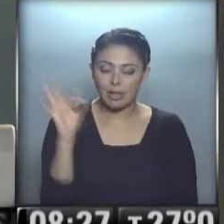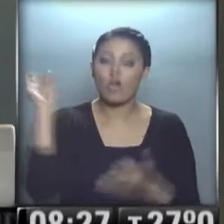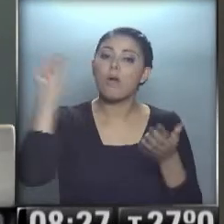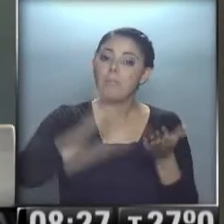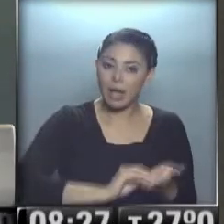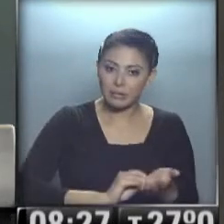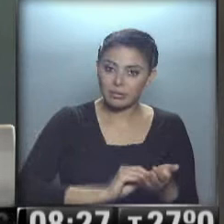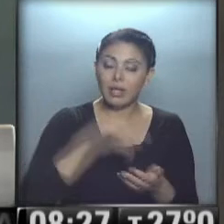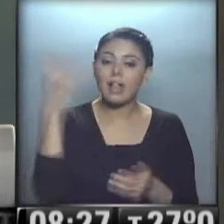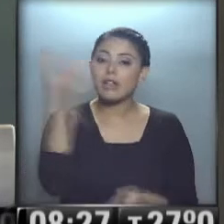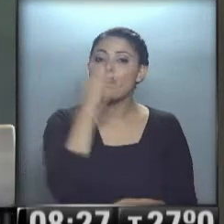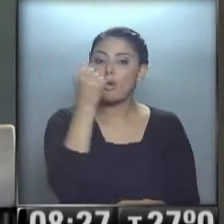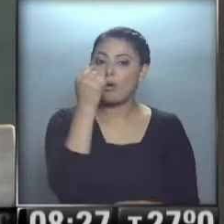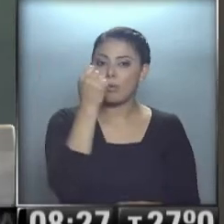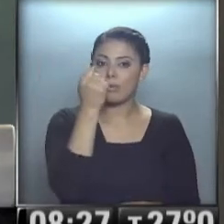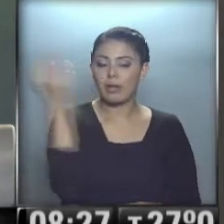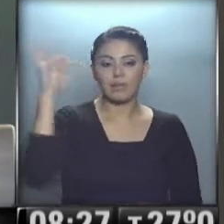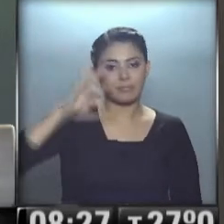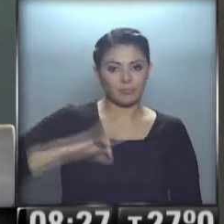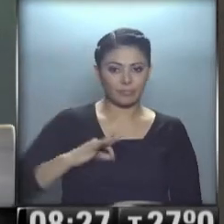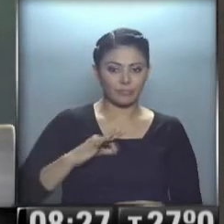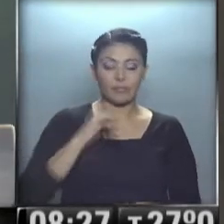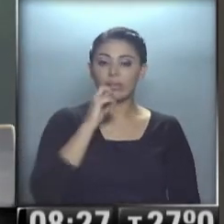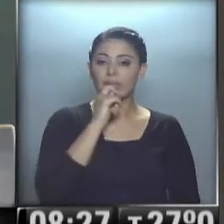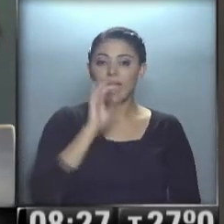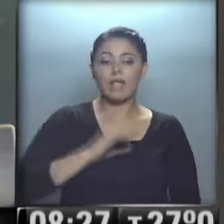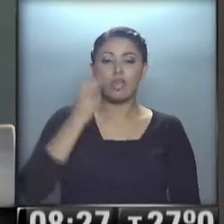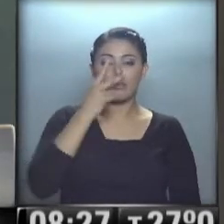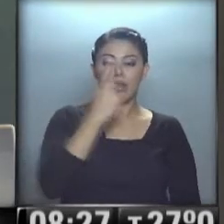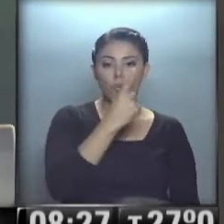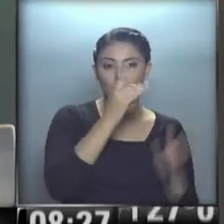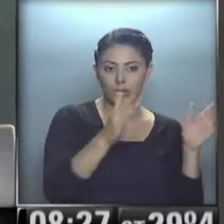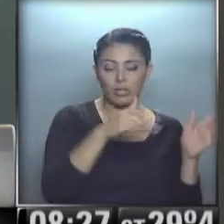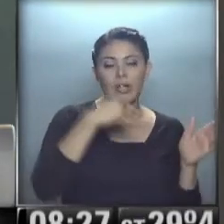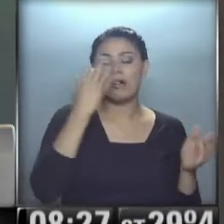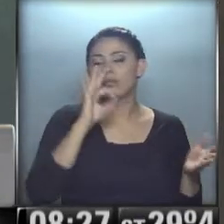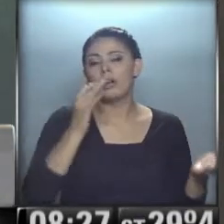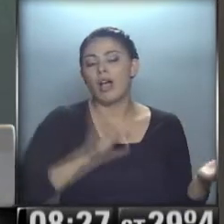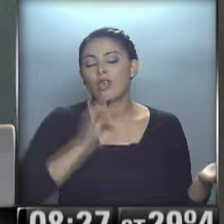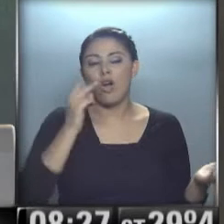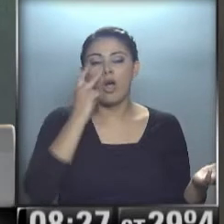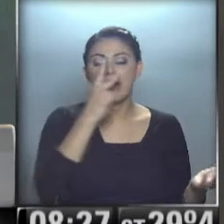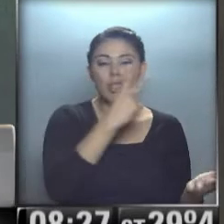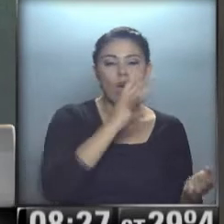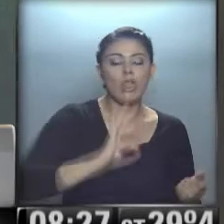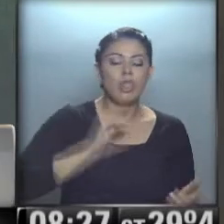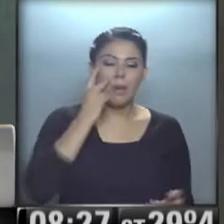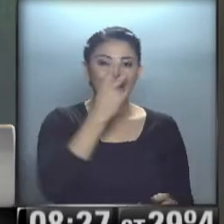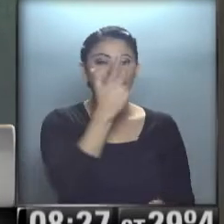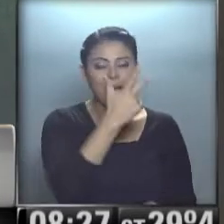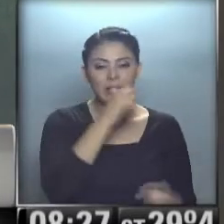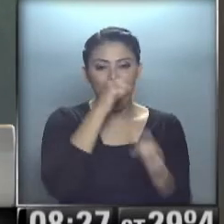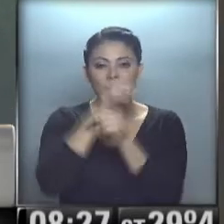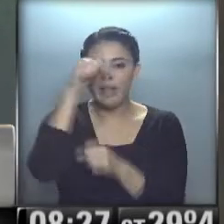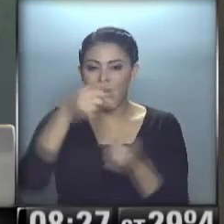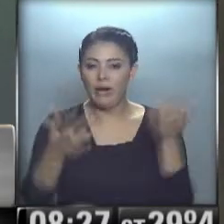que efectivamente la recuperación del poder adquisitivo tomando año 2001 o tomando año 2002 o 2003,